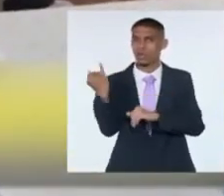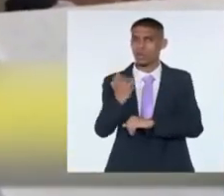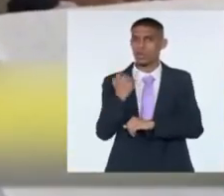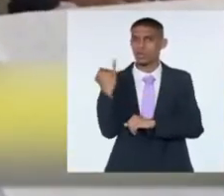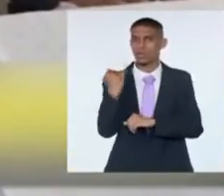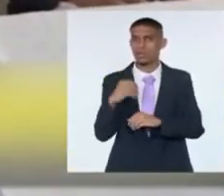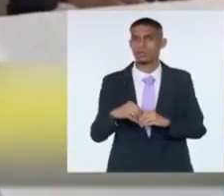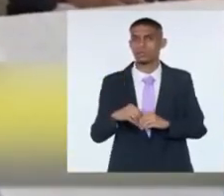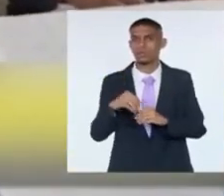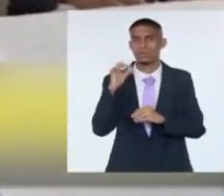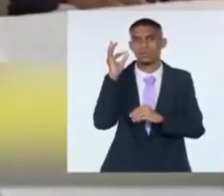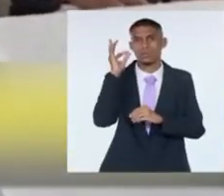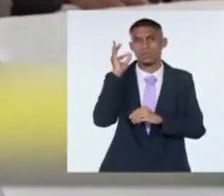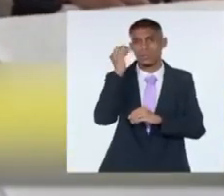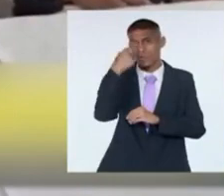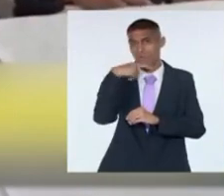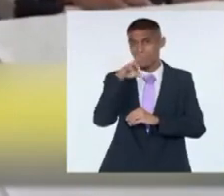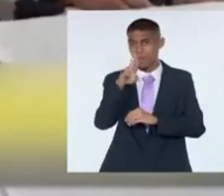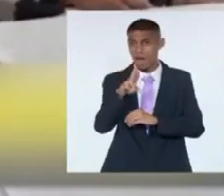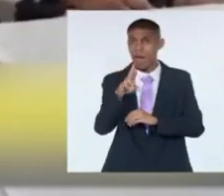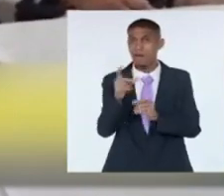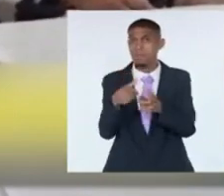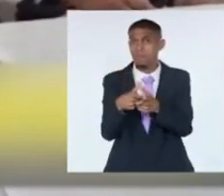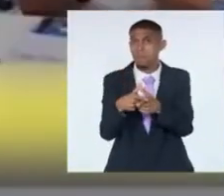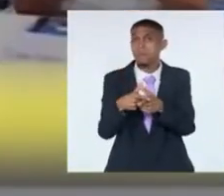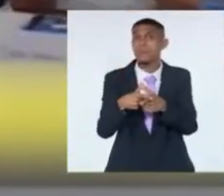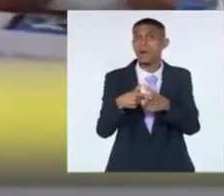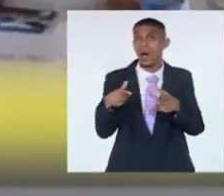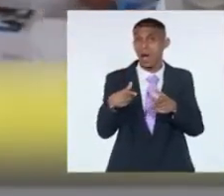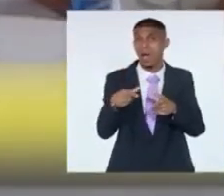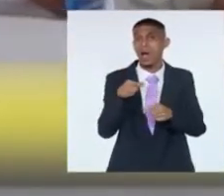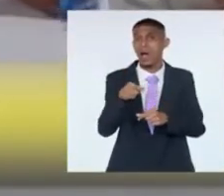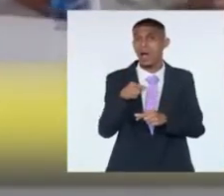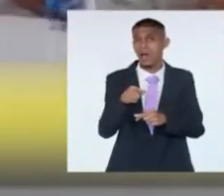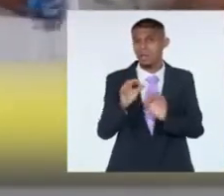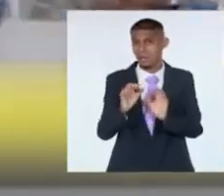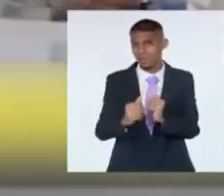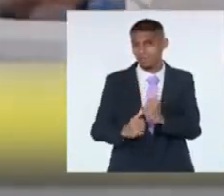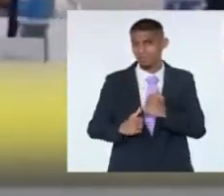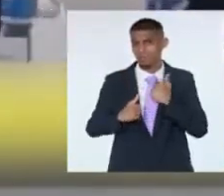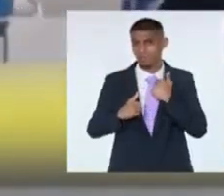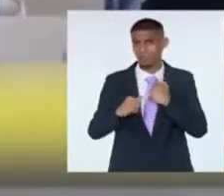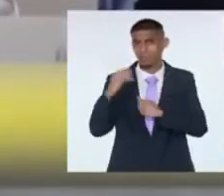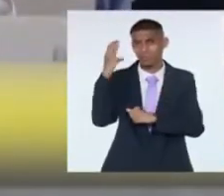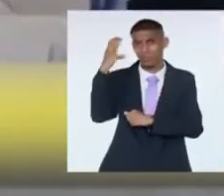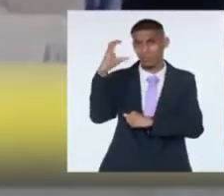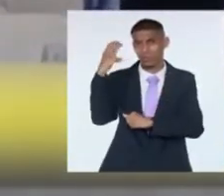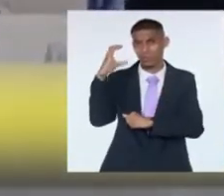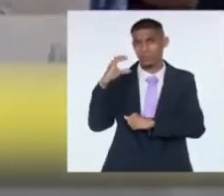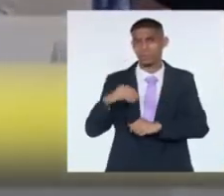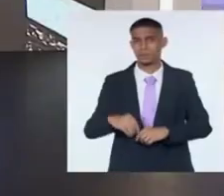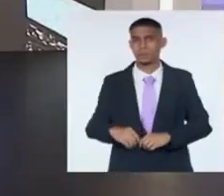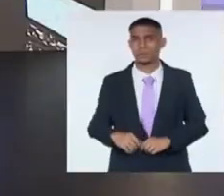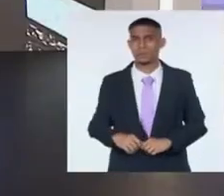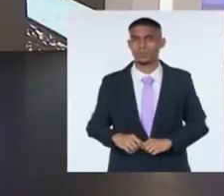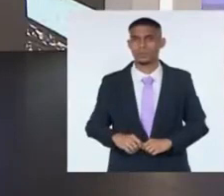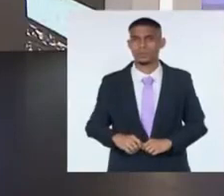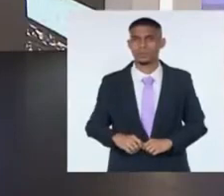Mayor central constituye el mayor grupo de disidencias de la extinta guerrilla de las Farc en territorio colombiano